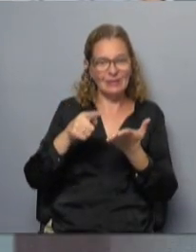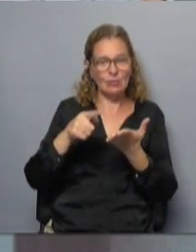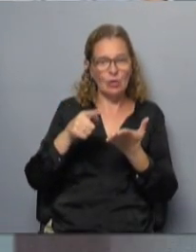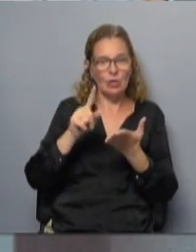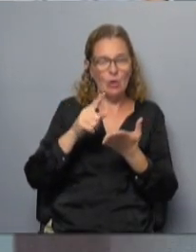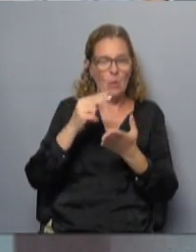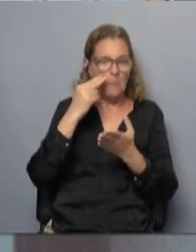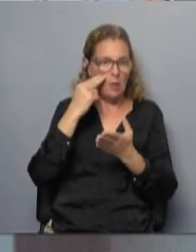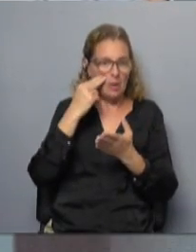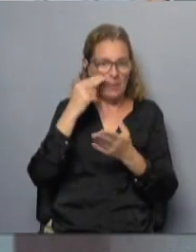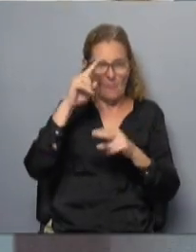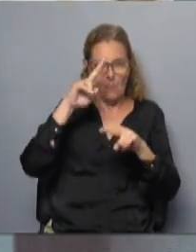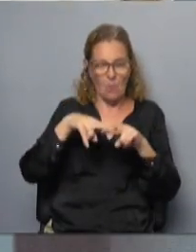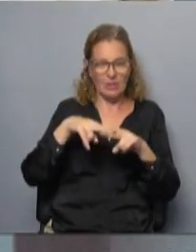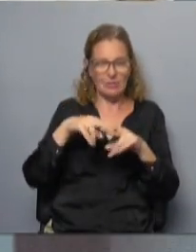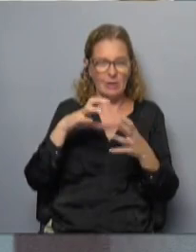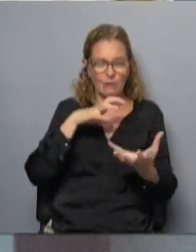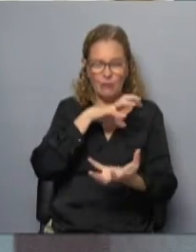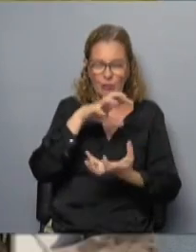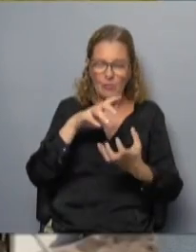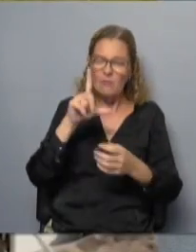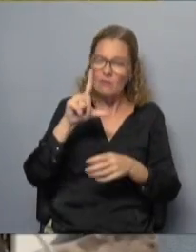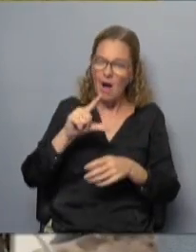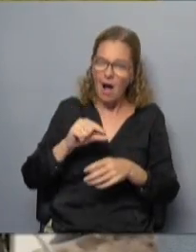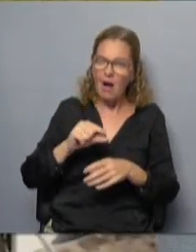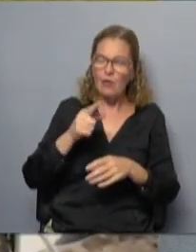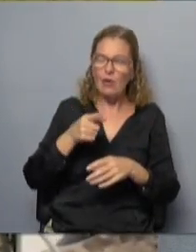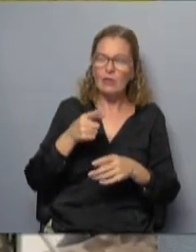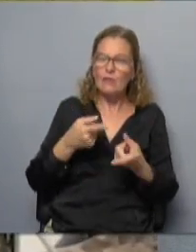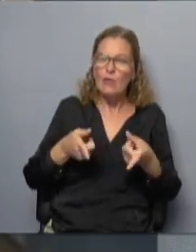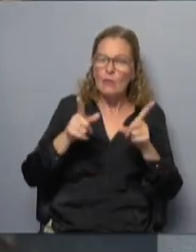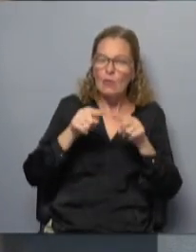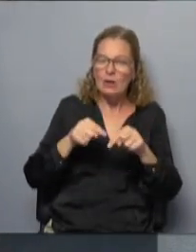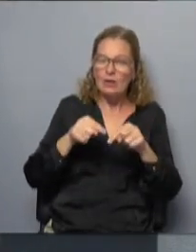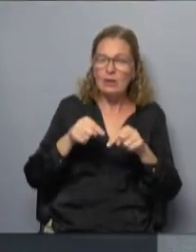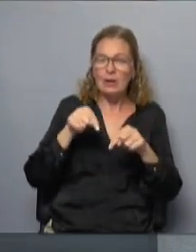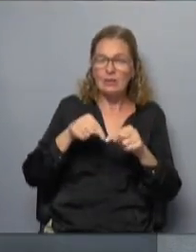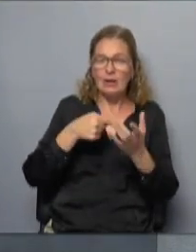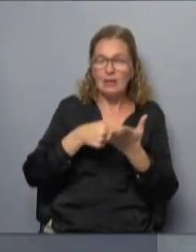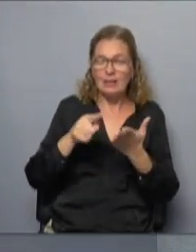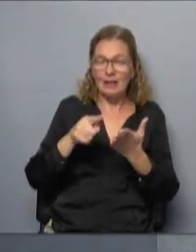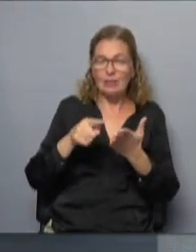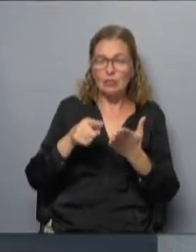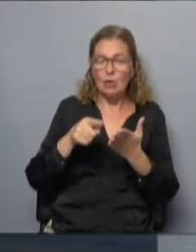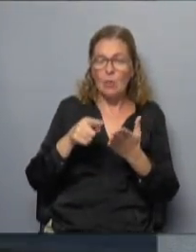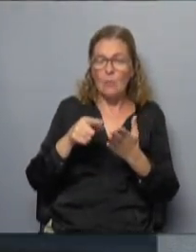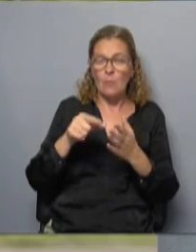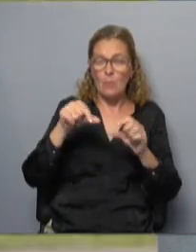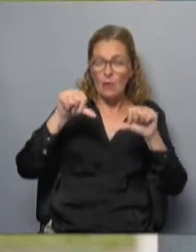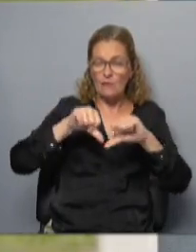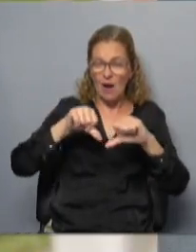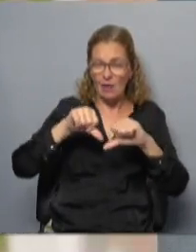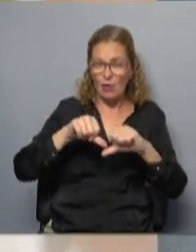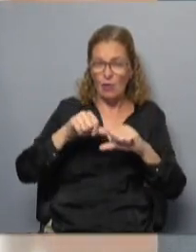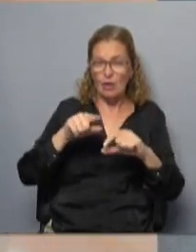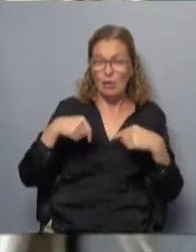registran homicidios el nivel de conflictividad es bajo y se estima que la reincidencia de quienes pasan por el centro penitenciario es muy inferior a la del